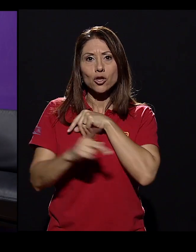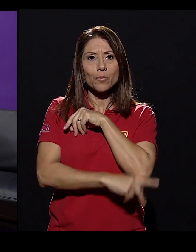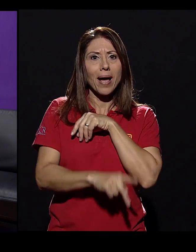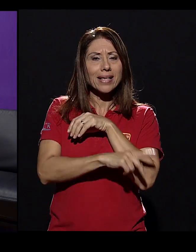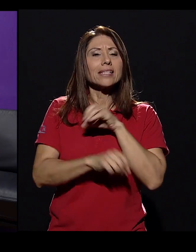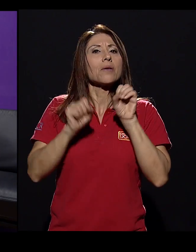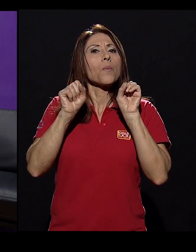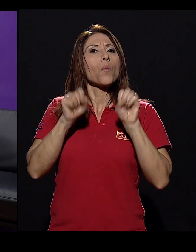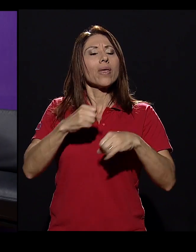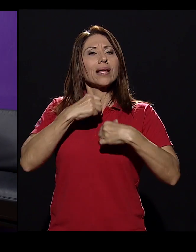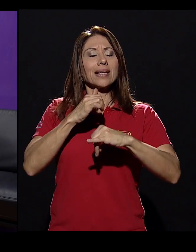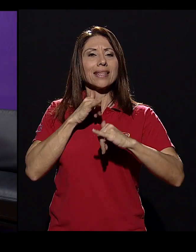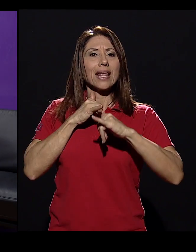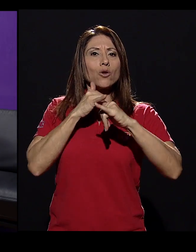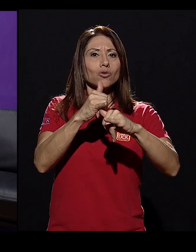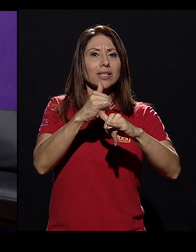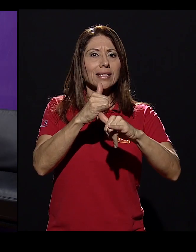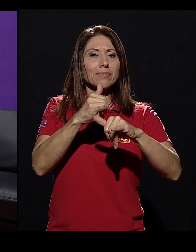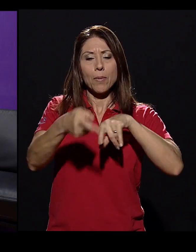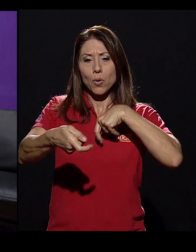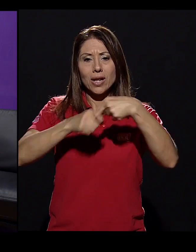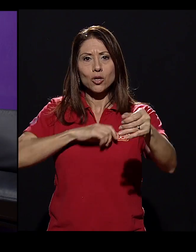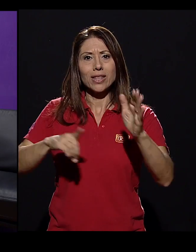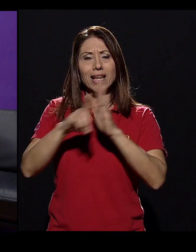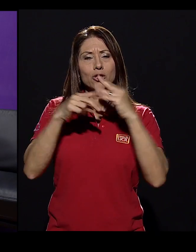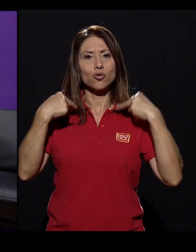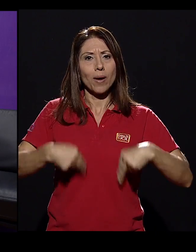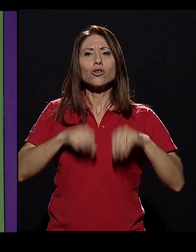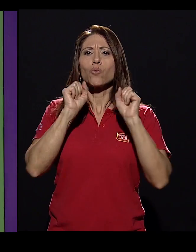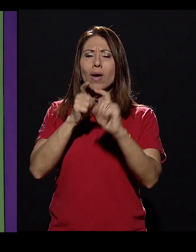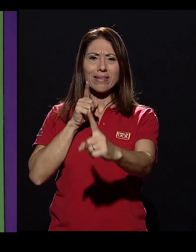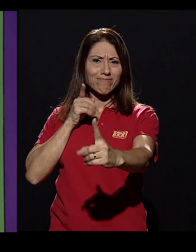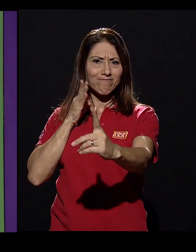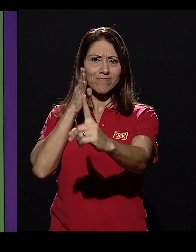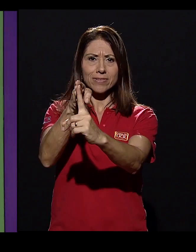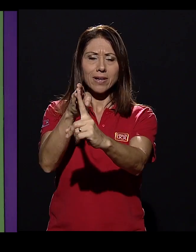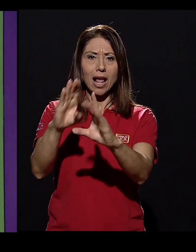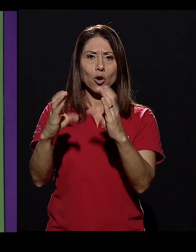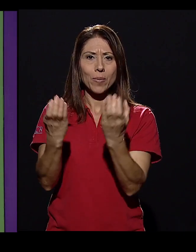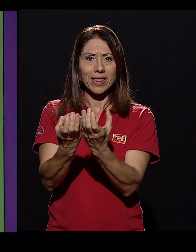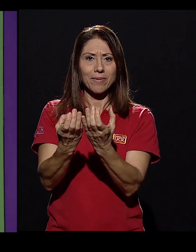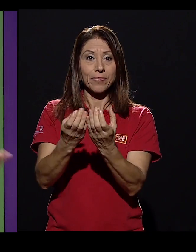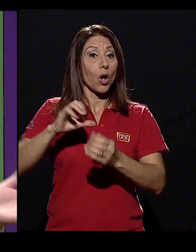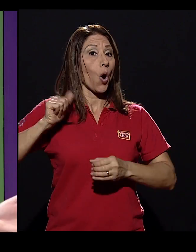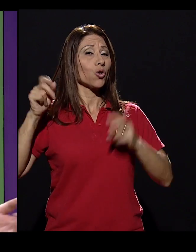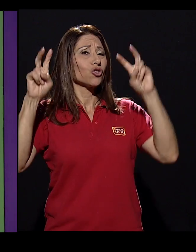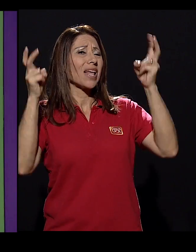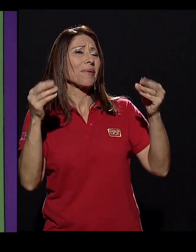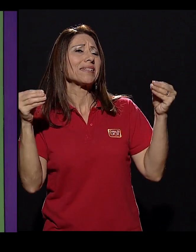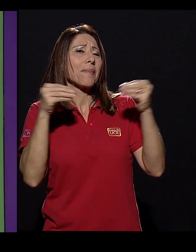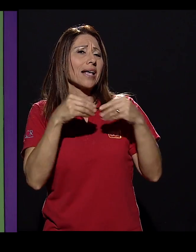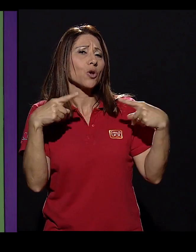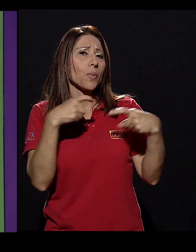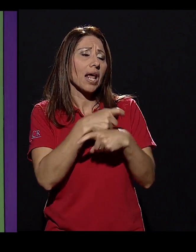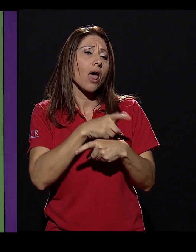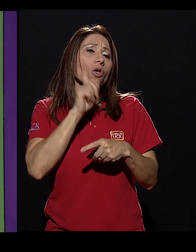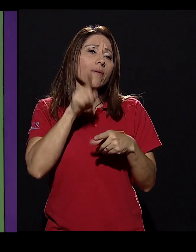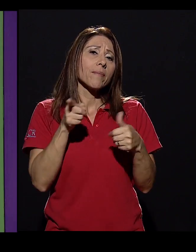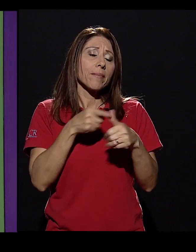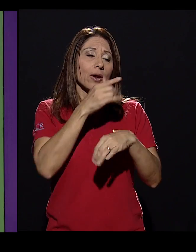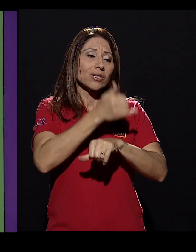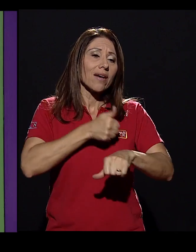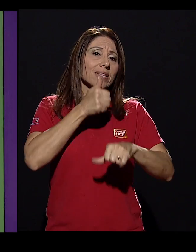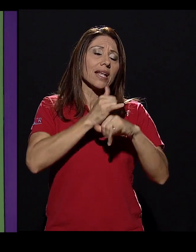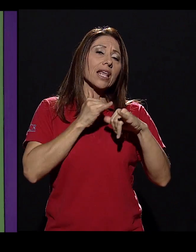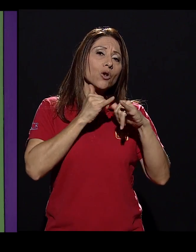eleven denuncias de violaciones de derechos humanos de manera directa al comité. En otros temas es muy complicado porque hay que establecer una denuncia, hay que ir